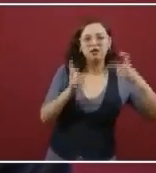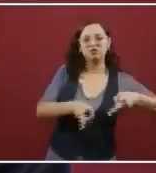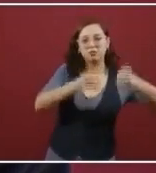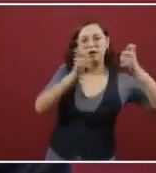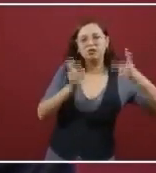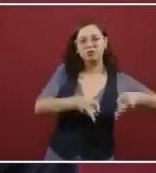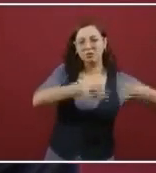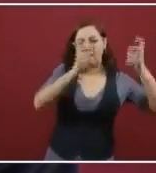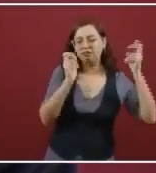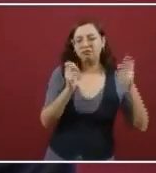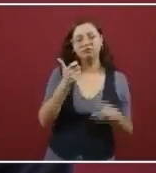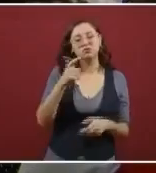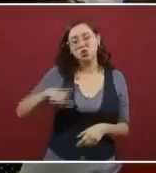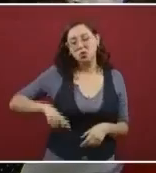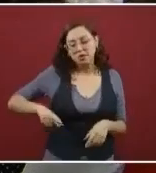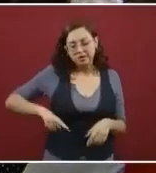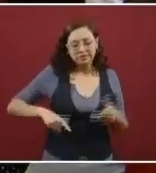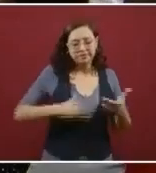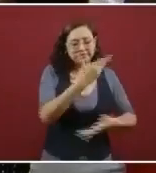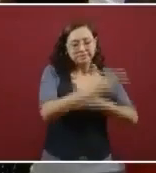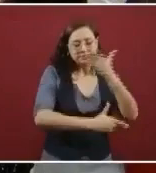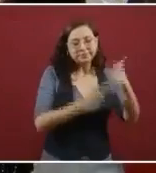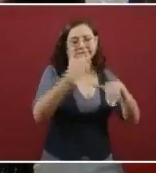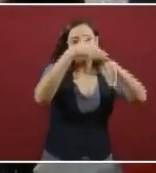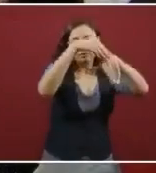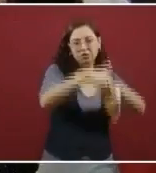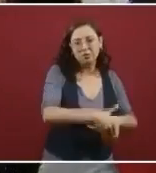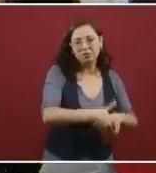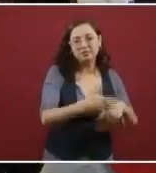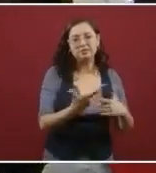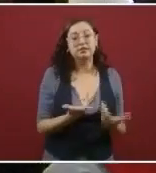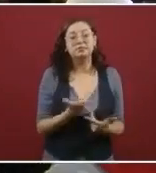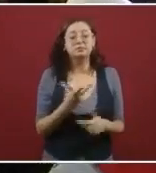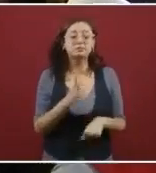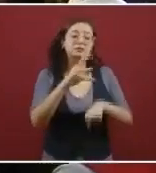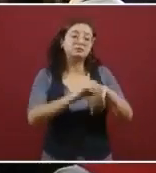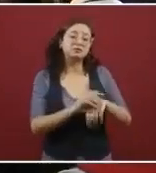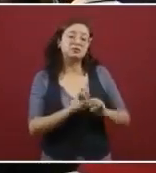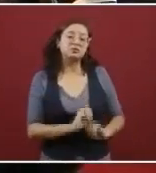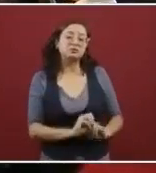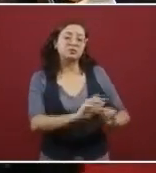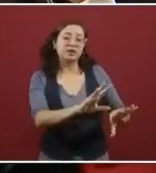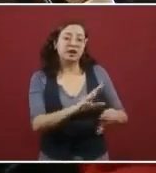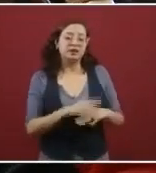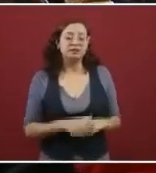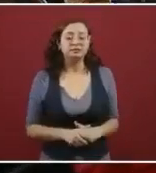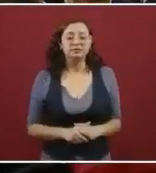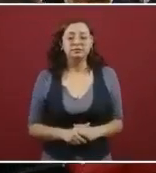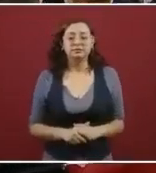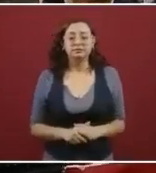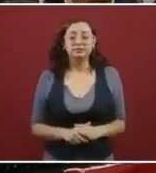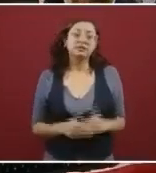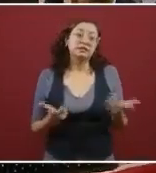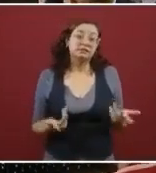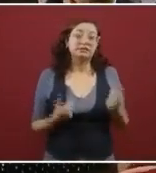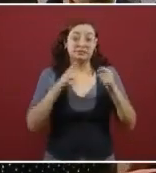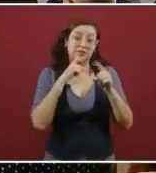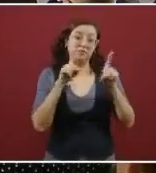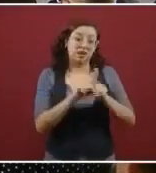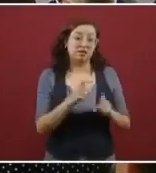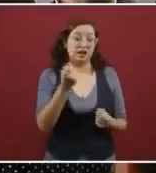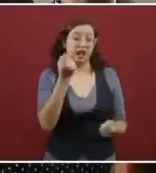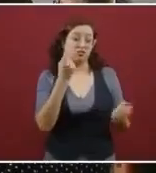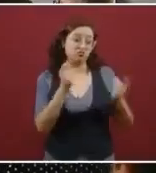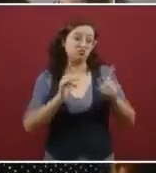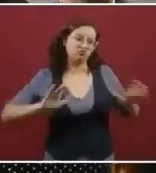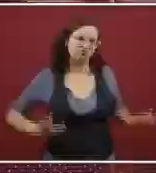Y que eso se toleraba, si no es que se promovía desde